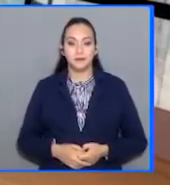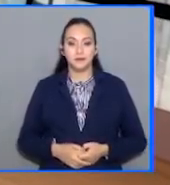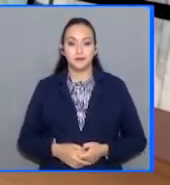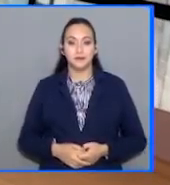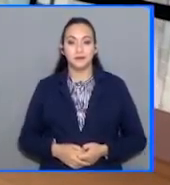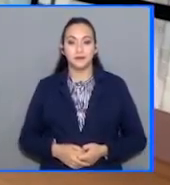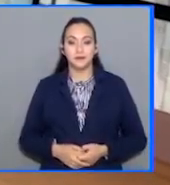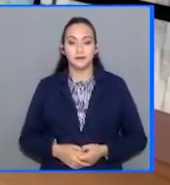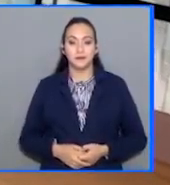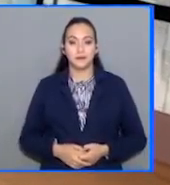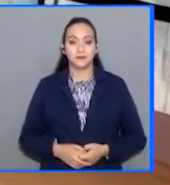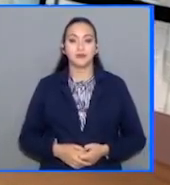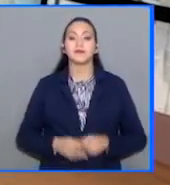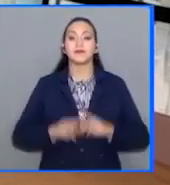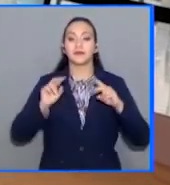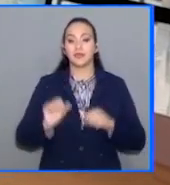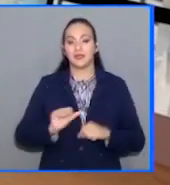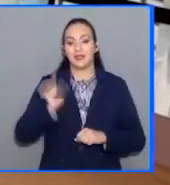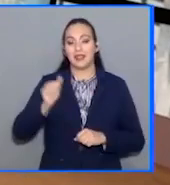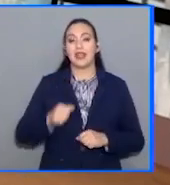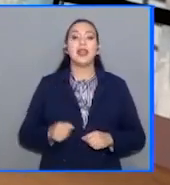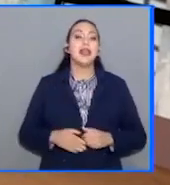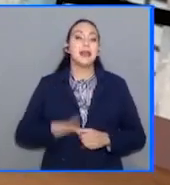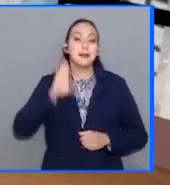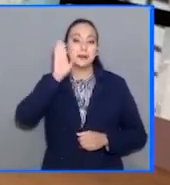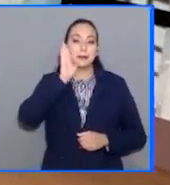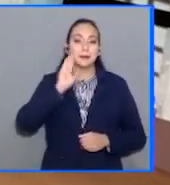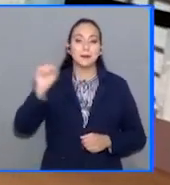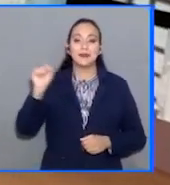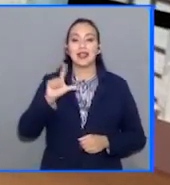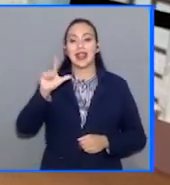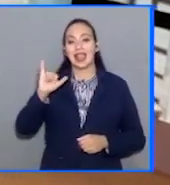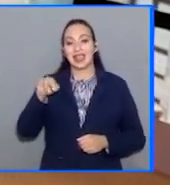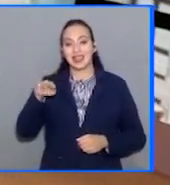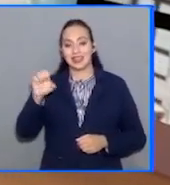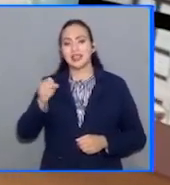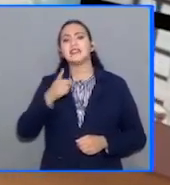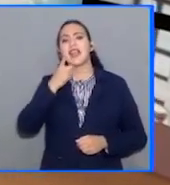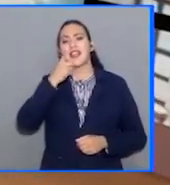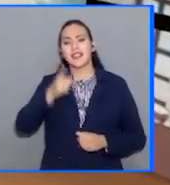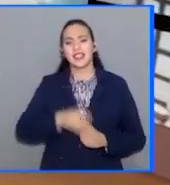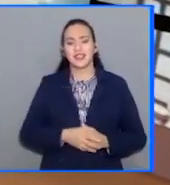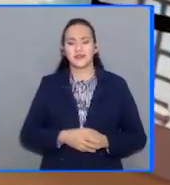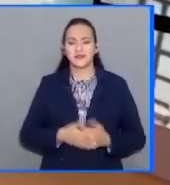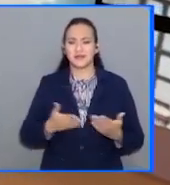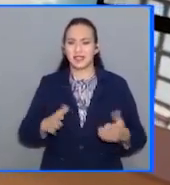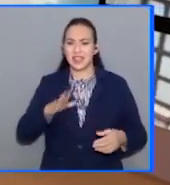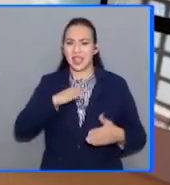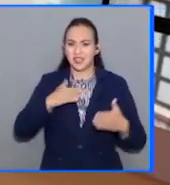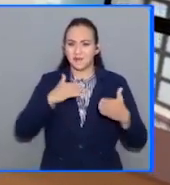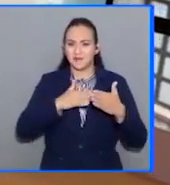En más temas, el ministro Javier Lainez Potisek lamentó que las recientes restricciones a la ley de amparo